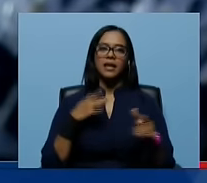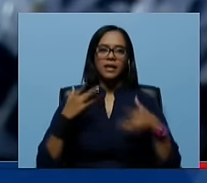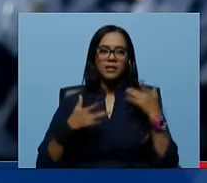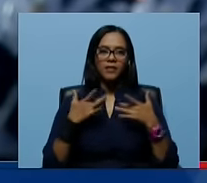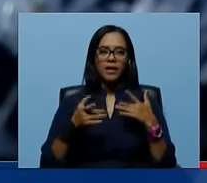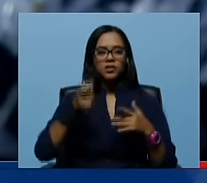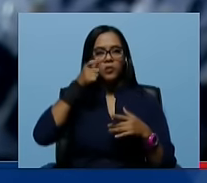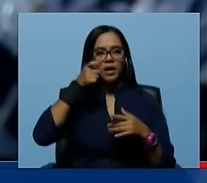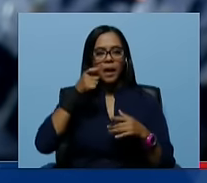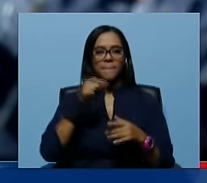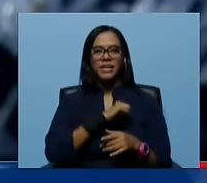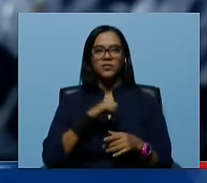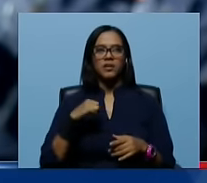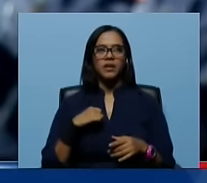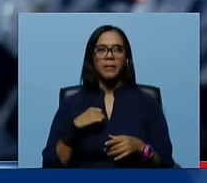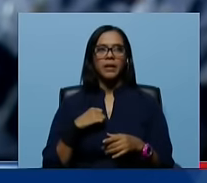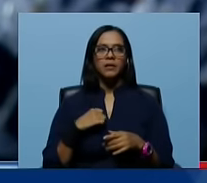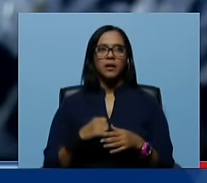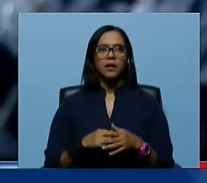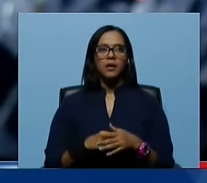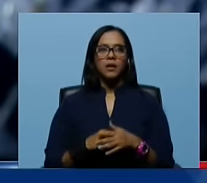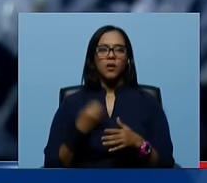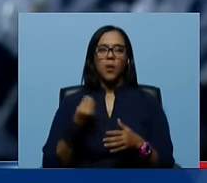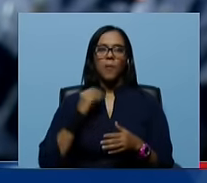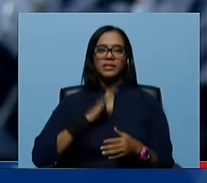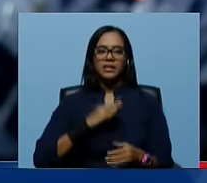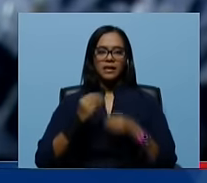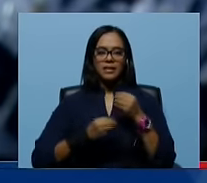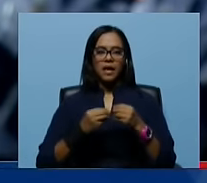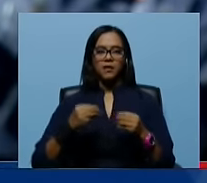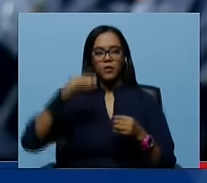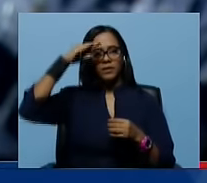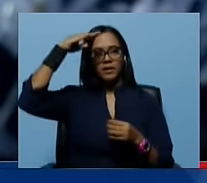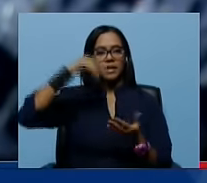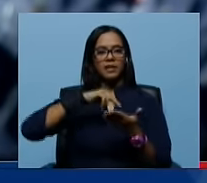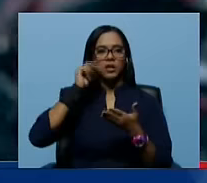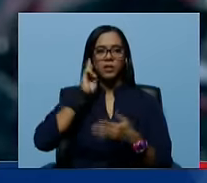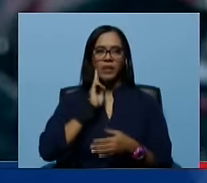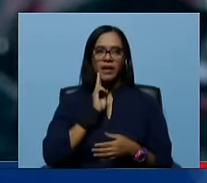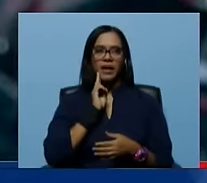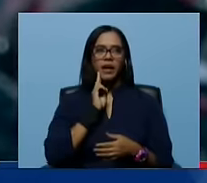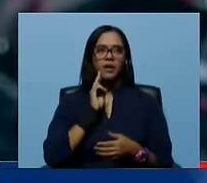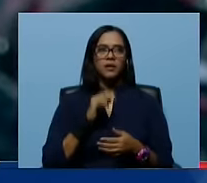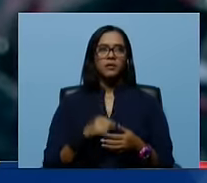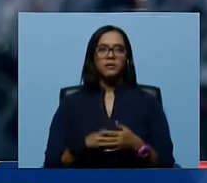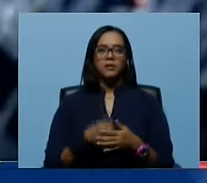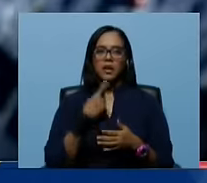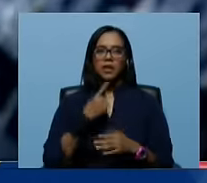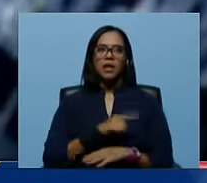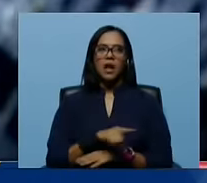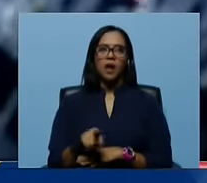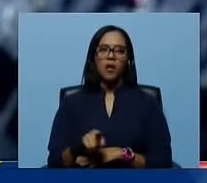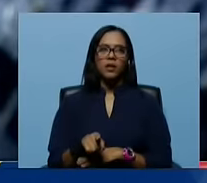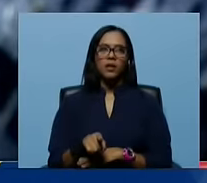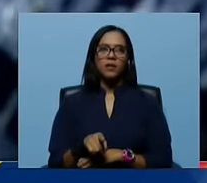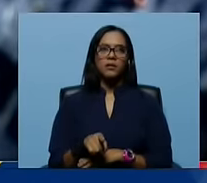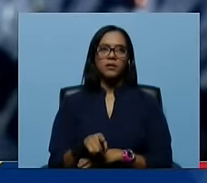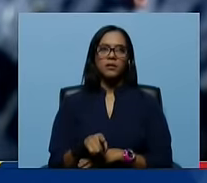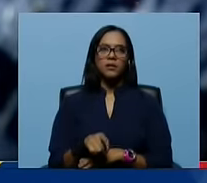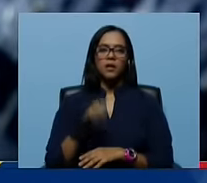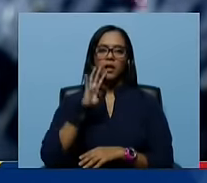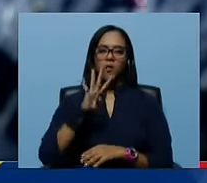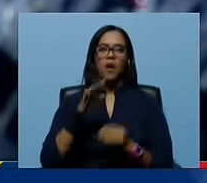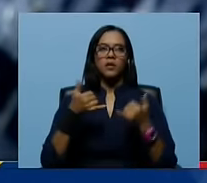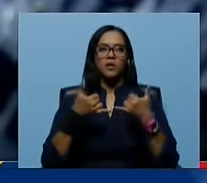supervisar personalmente, como se está haciendo en la Fuerza Armada Nacional Bolivariana, que di la orden de cuatro